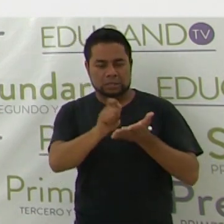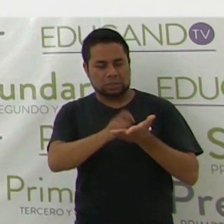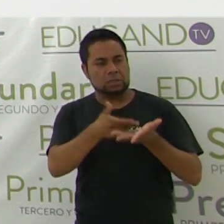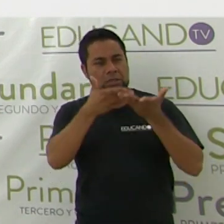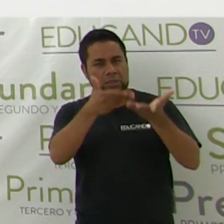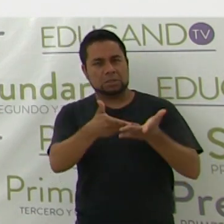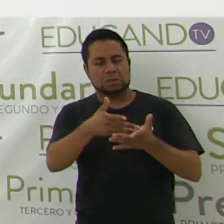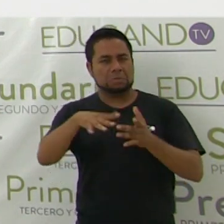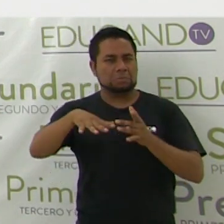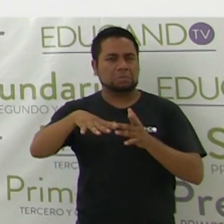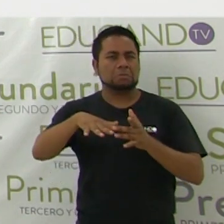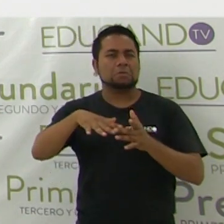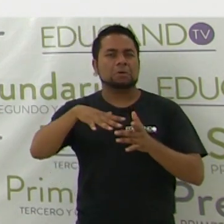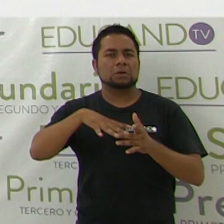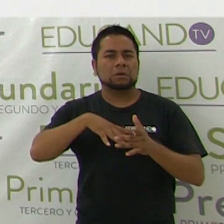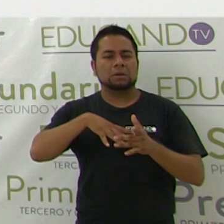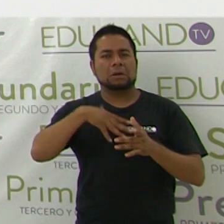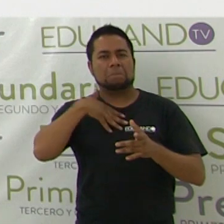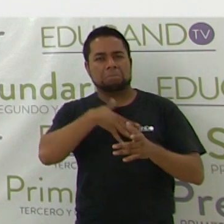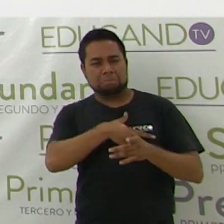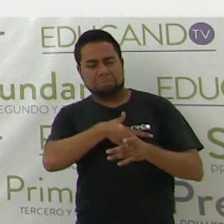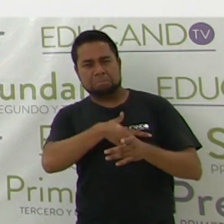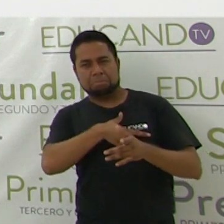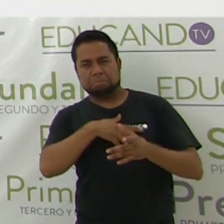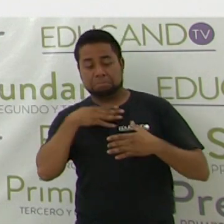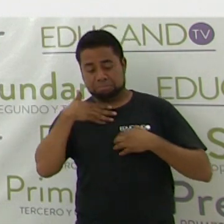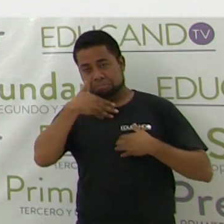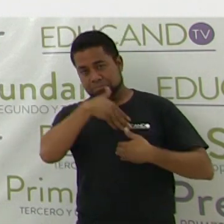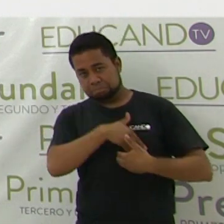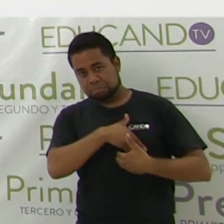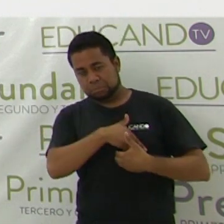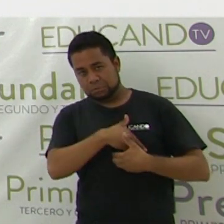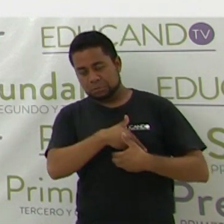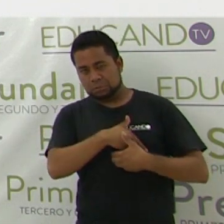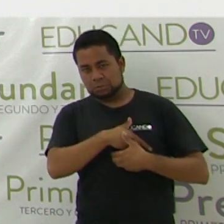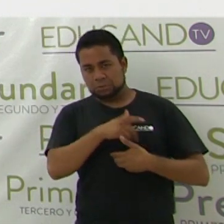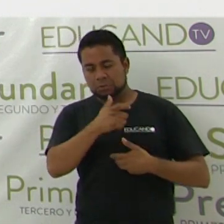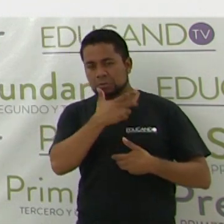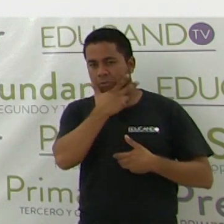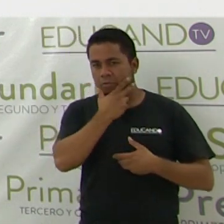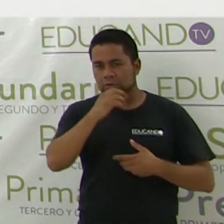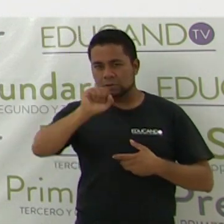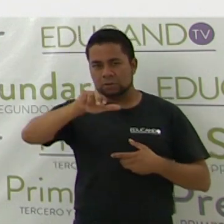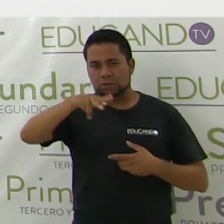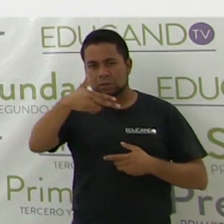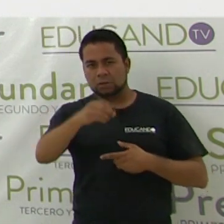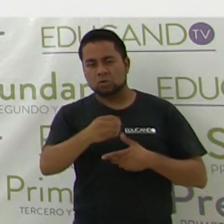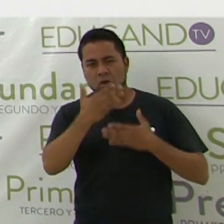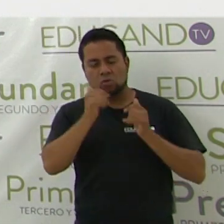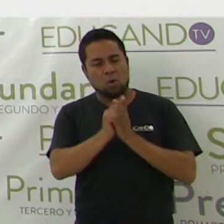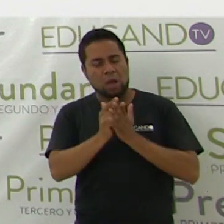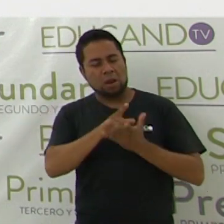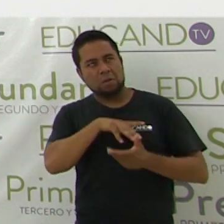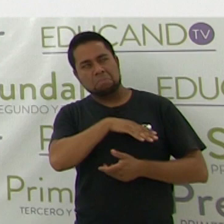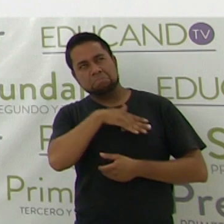metió la mano en el seno, Sancho Panza. Cuando Sancho vio que no se hallaba el libro,